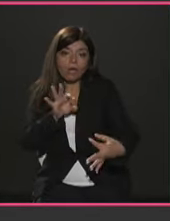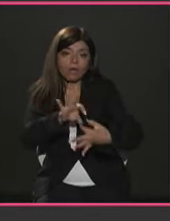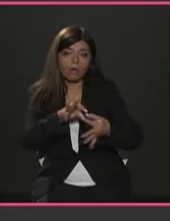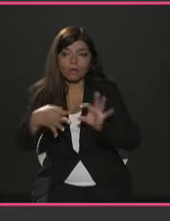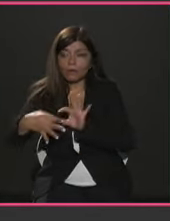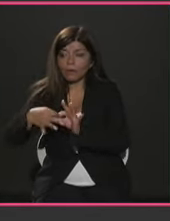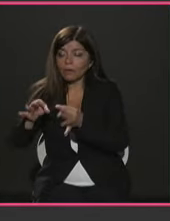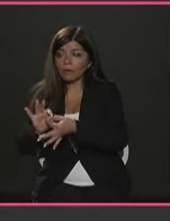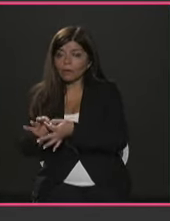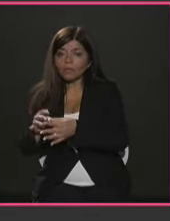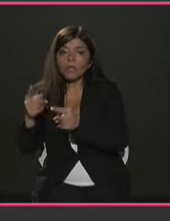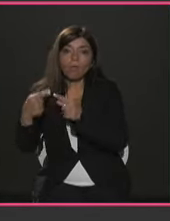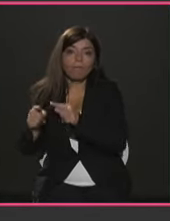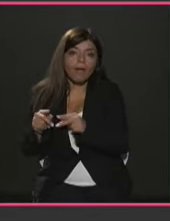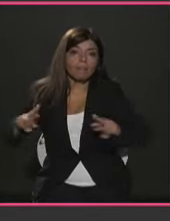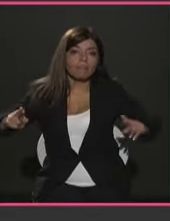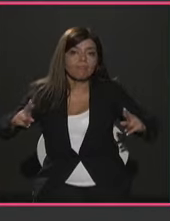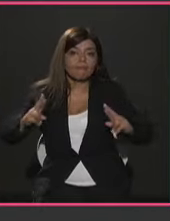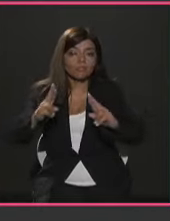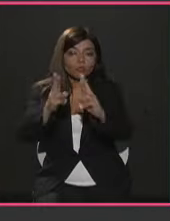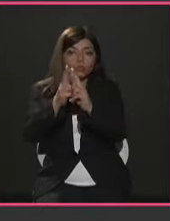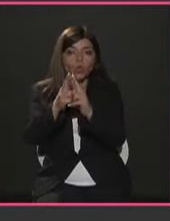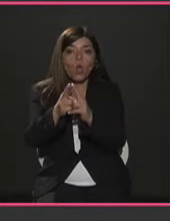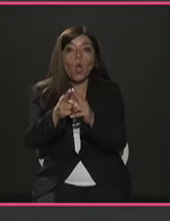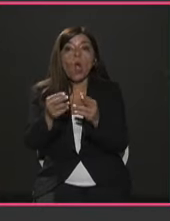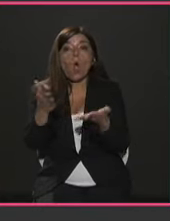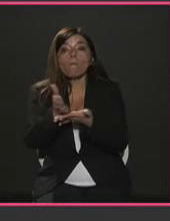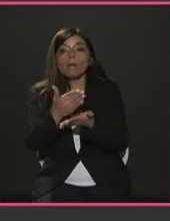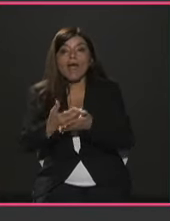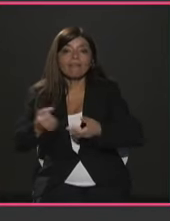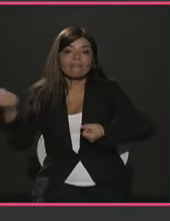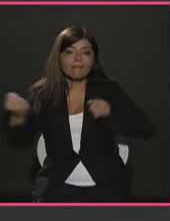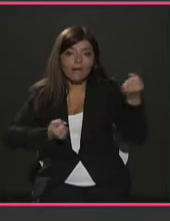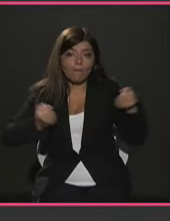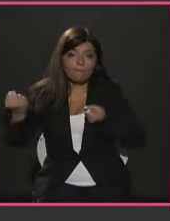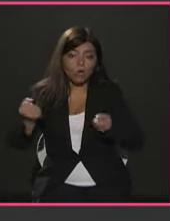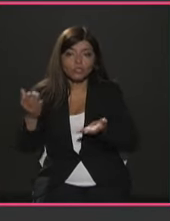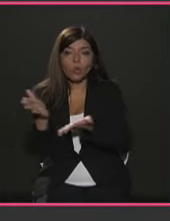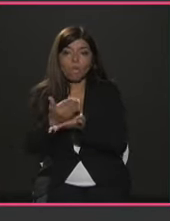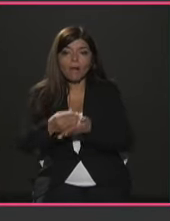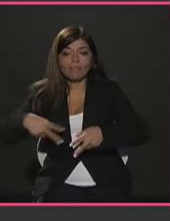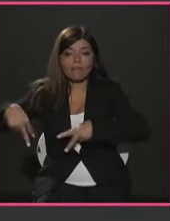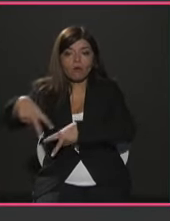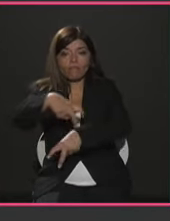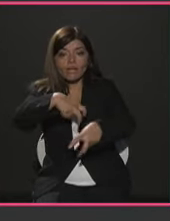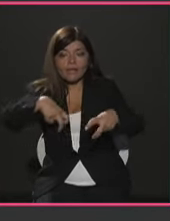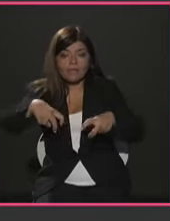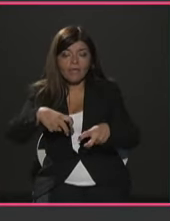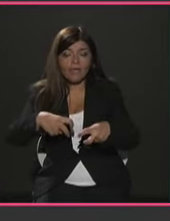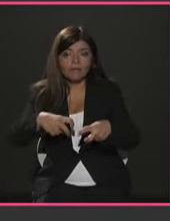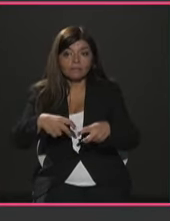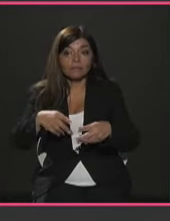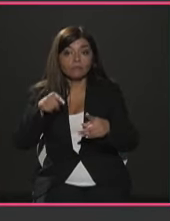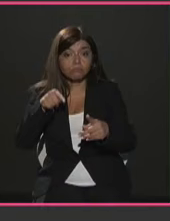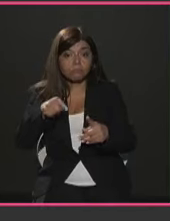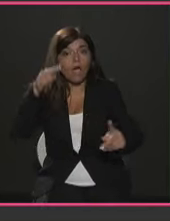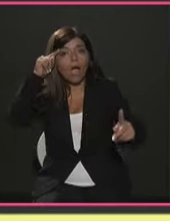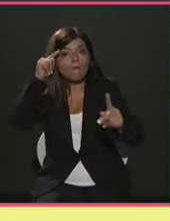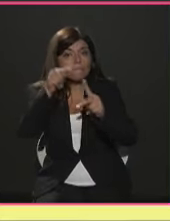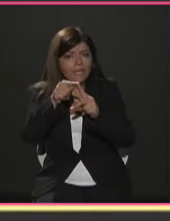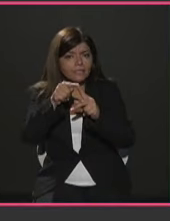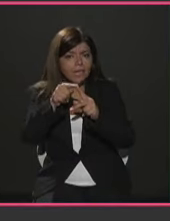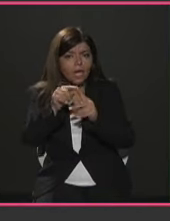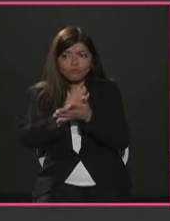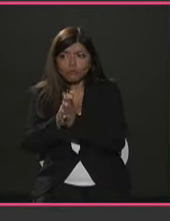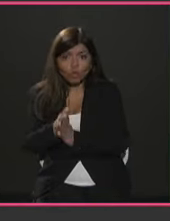hay muchos planes un plan de infraestructura un plan de transporte un plan de movilidad todos son planes uno fija metas Yo quiero